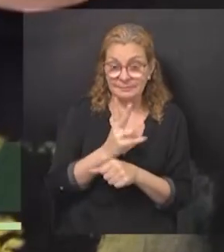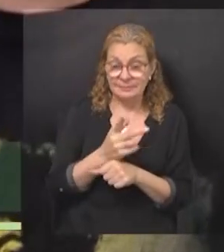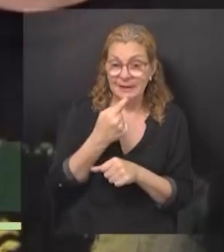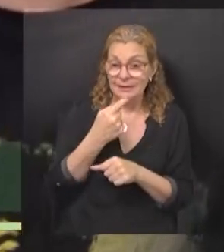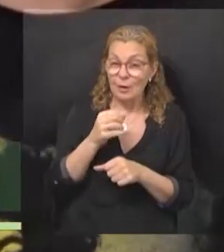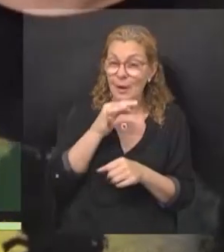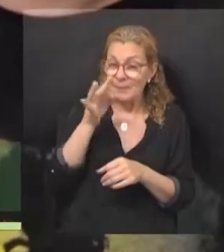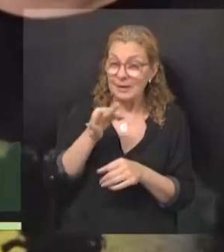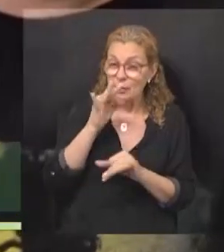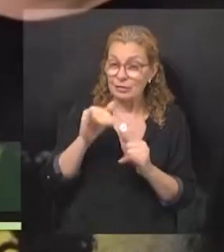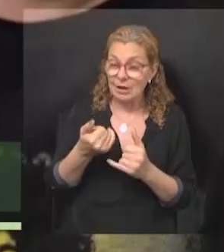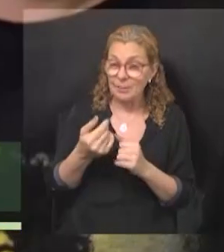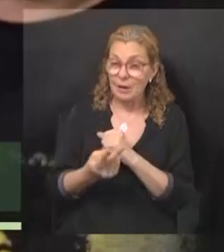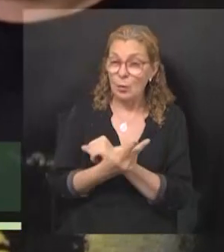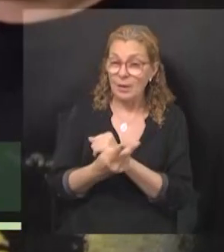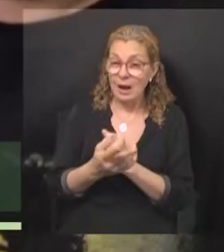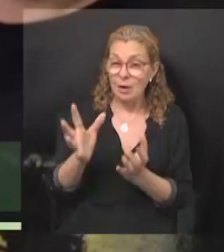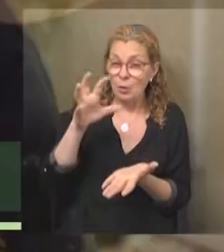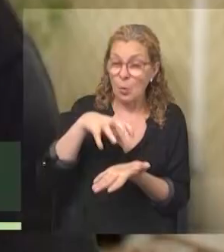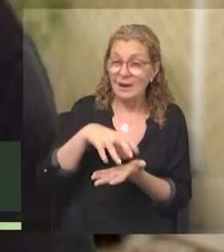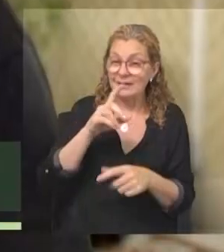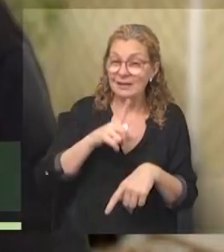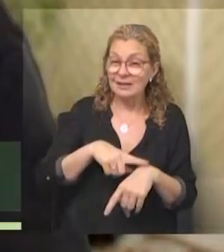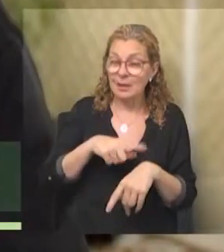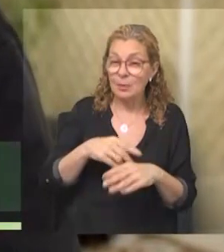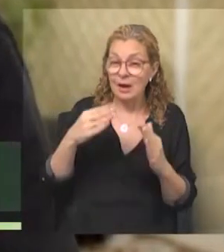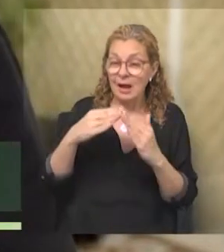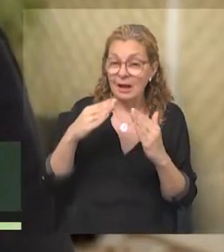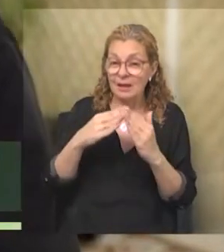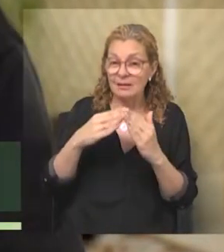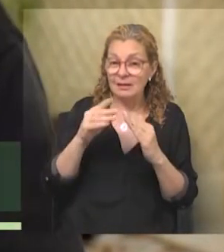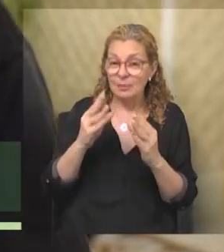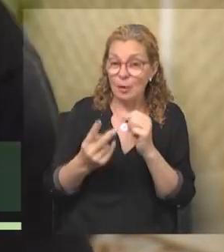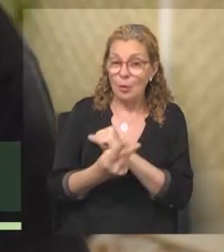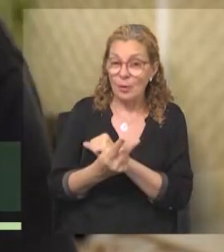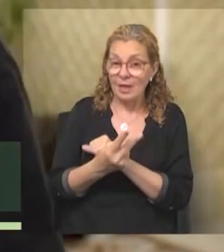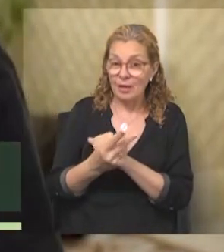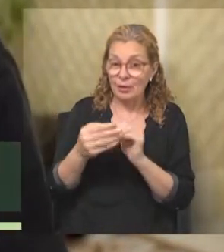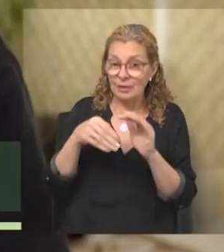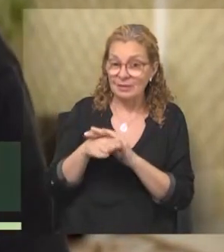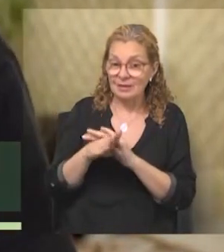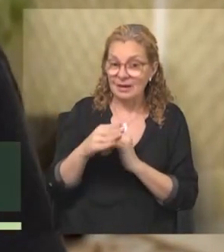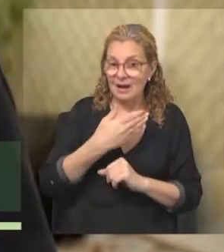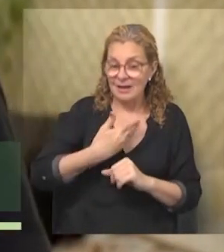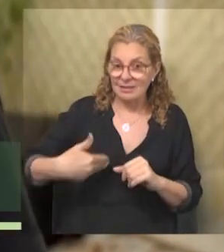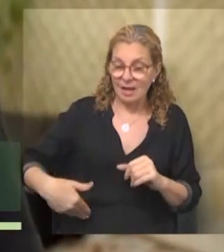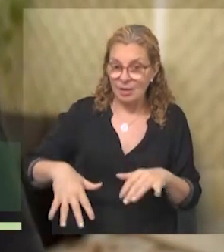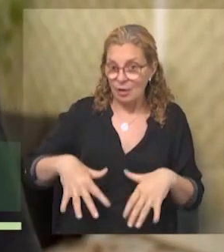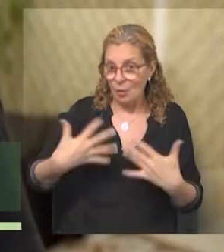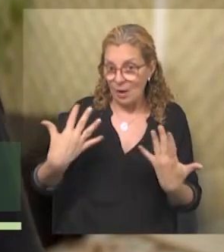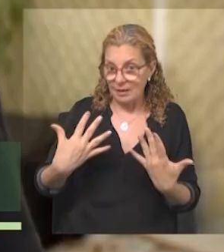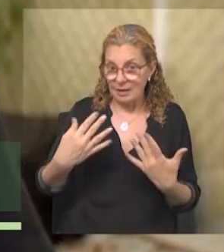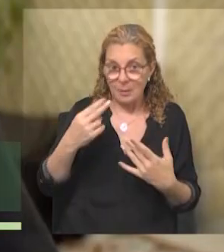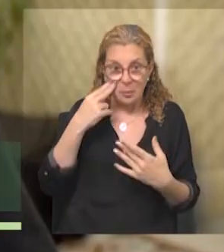pronunciado por conservar espacios y tiempos donde el hogar esté debidamente protegido de la intervención del estado de cualquier tipo de